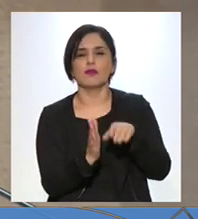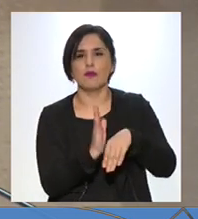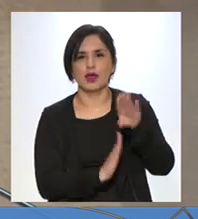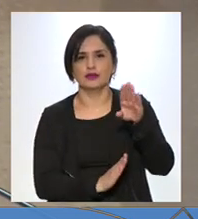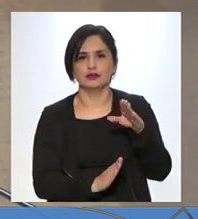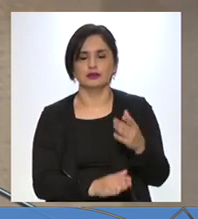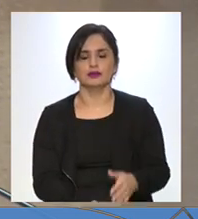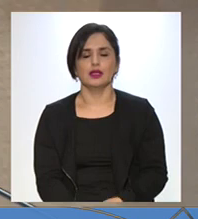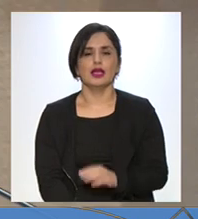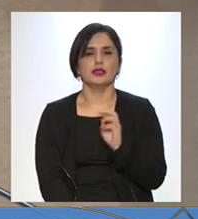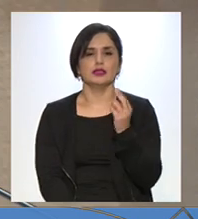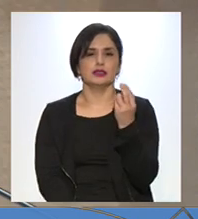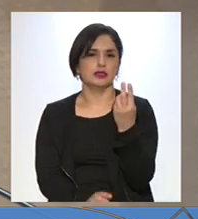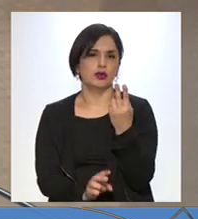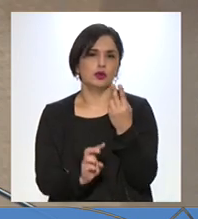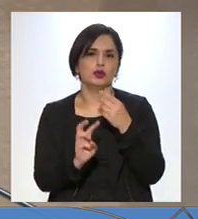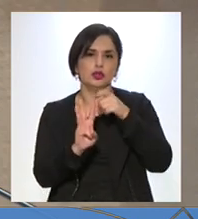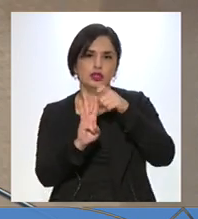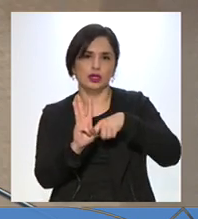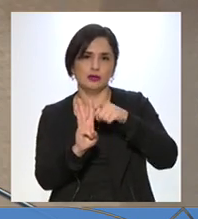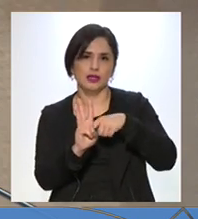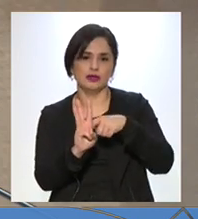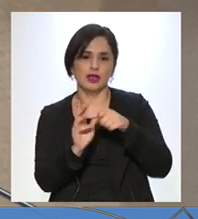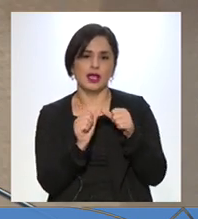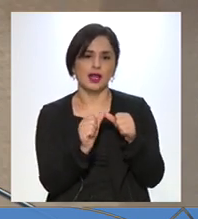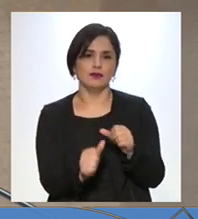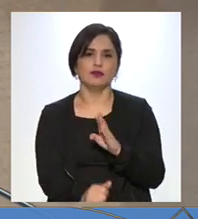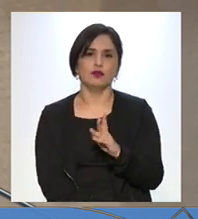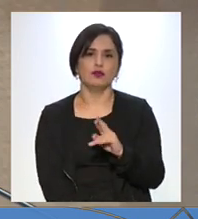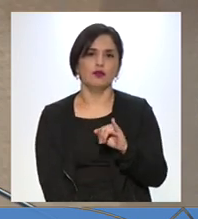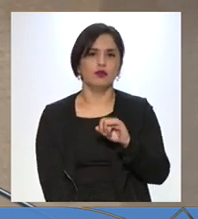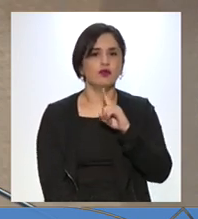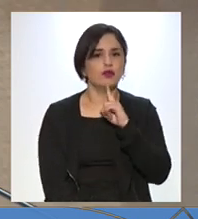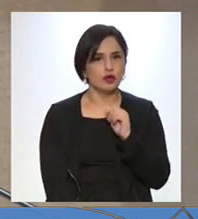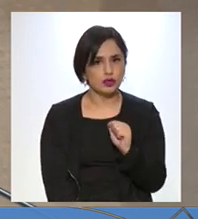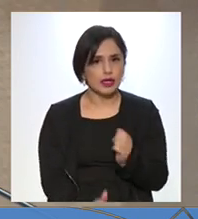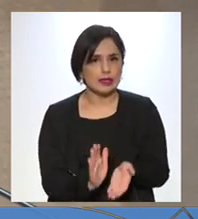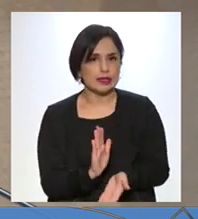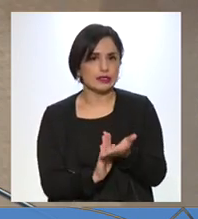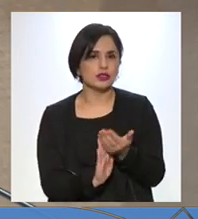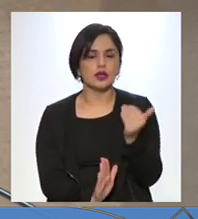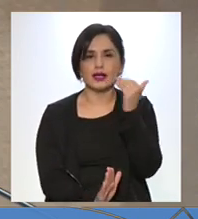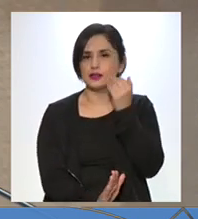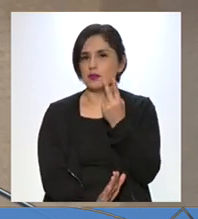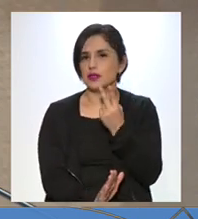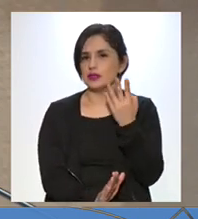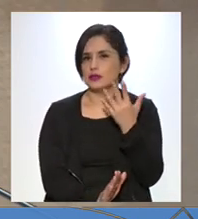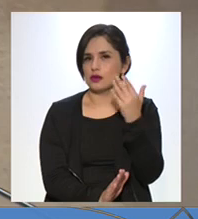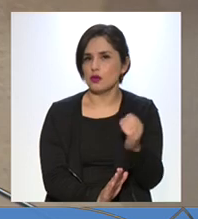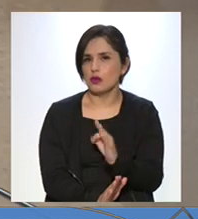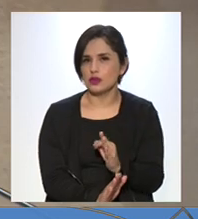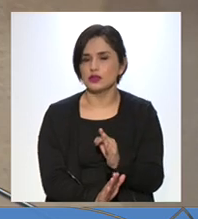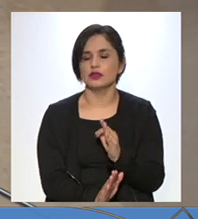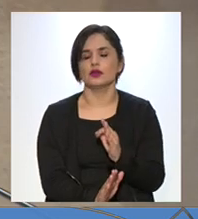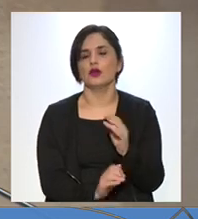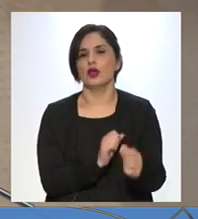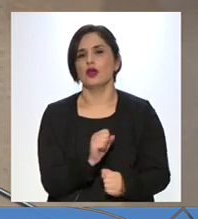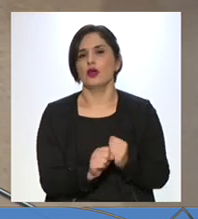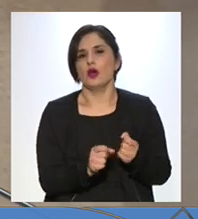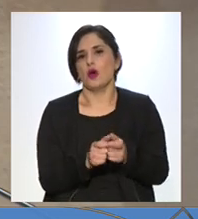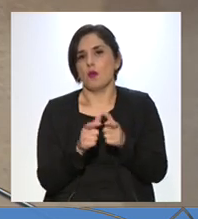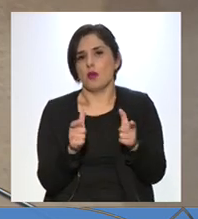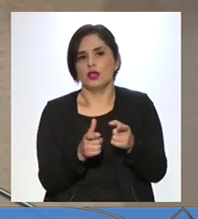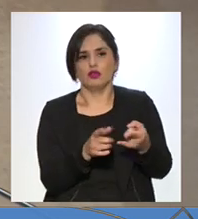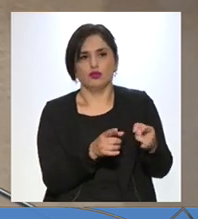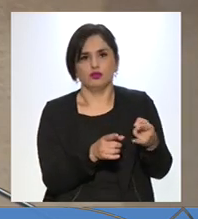el segundo trimestre, la formación bruta capital fijo creció casi 25% anual, con un aumento del componente de maquinaria y equipos